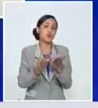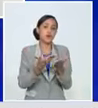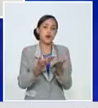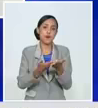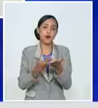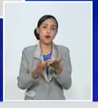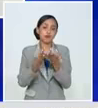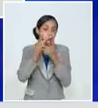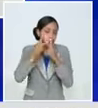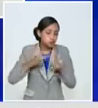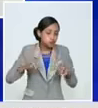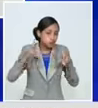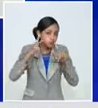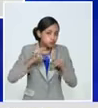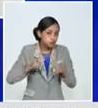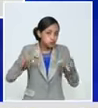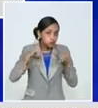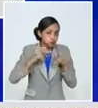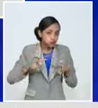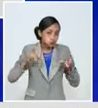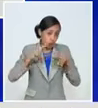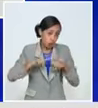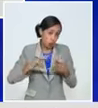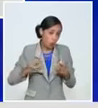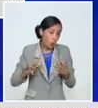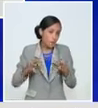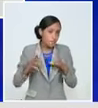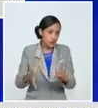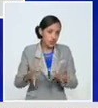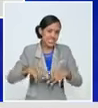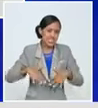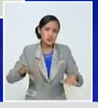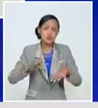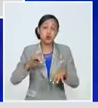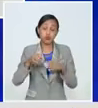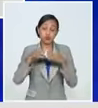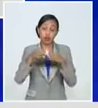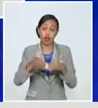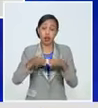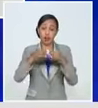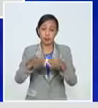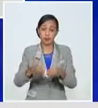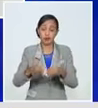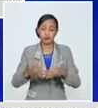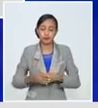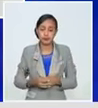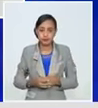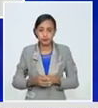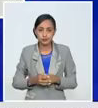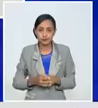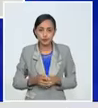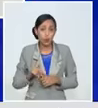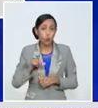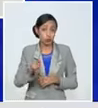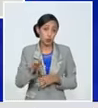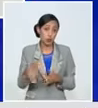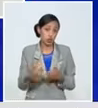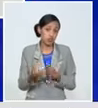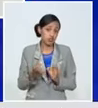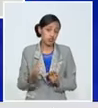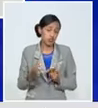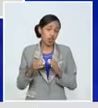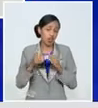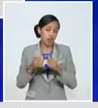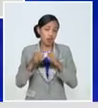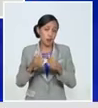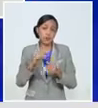estudiando, dada la complejidad epidemiológica de este territorio. En los últimos días, pues está